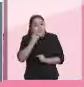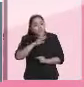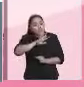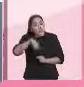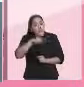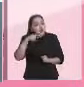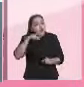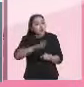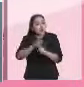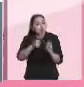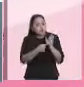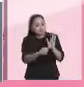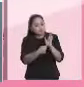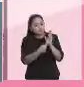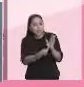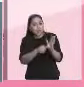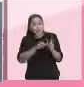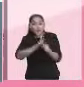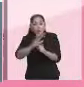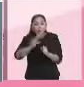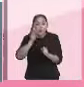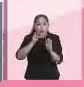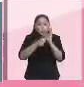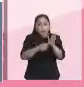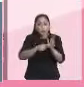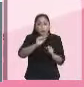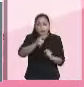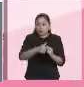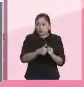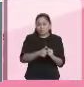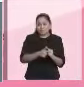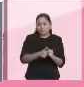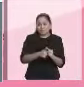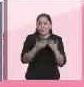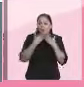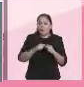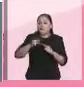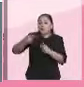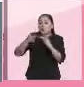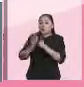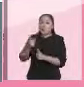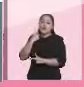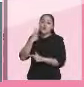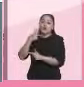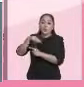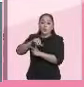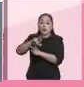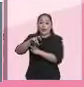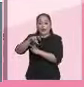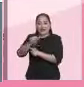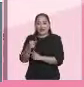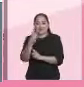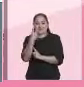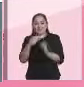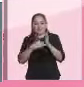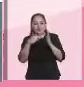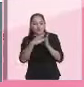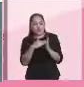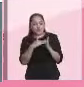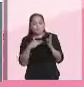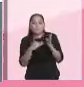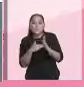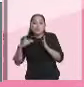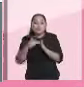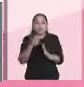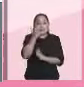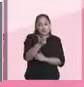Has manejado Morena como partido familiar, 3,000 millones de pesos. Ahí cobran tus hijos y parte de tus hermanos.